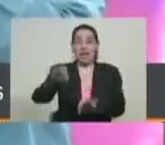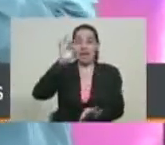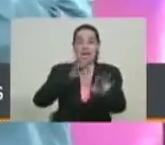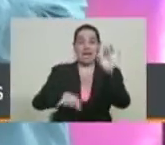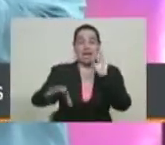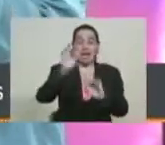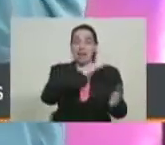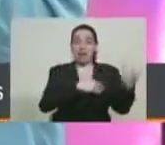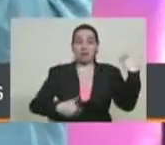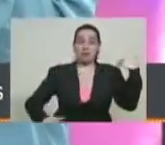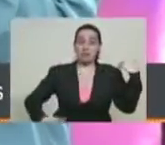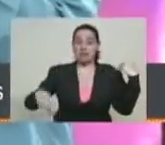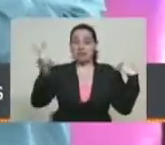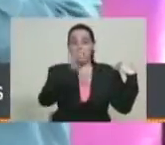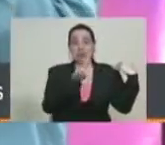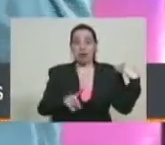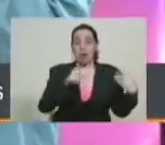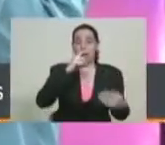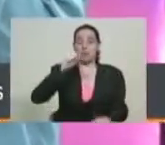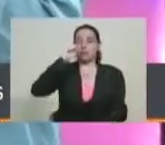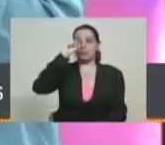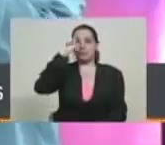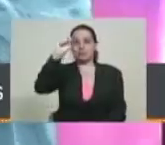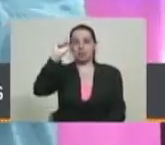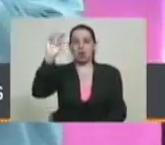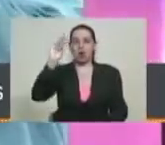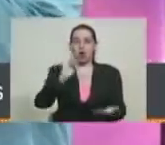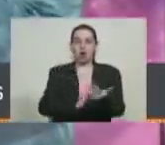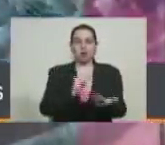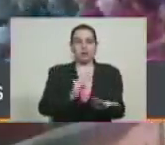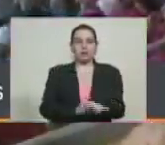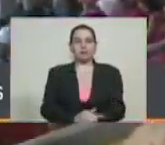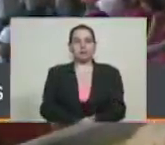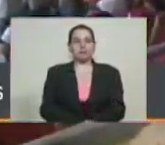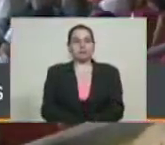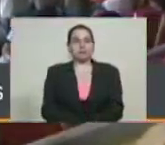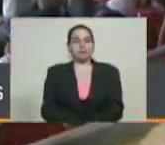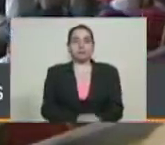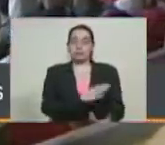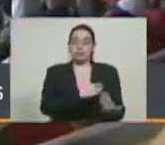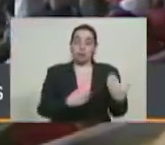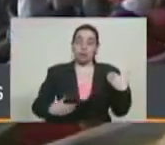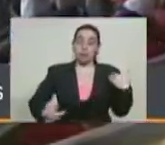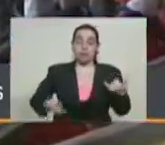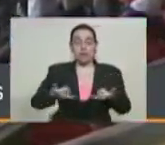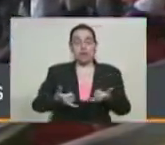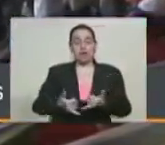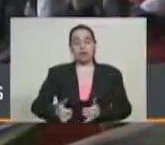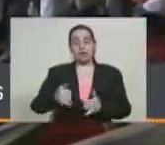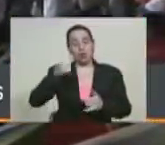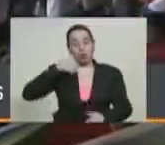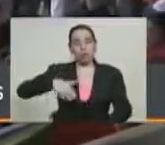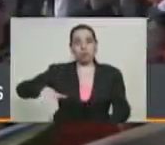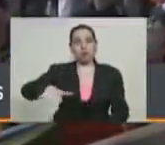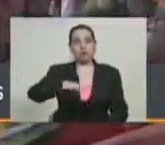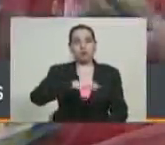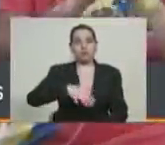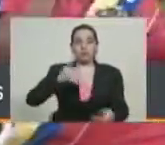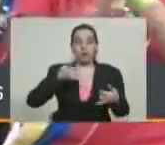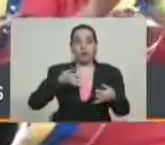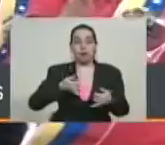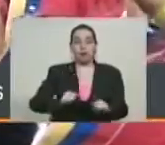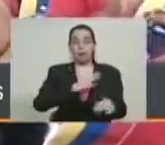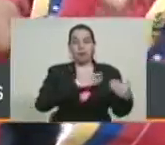presidente de la República a Nicolás Maduro Moros, presidente hijo del pueblo, presidente